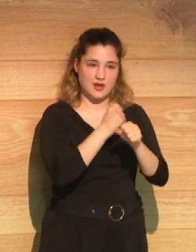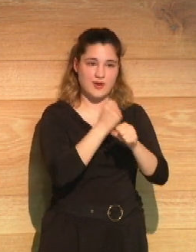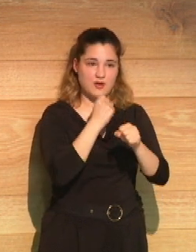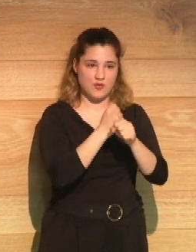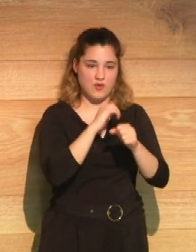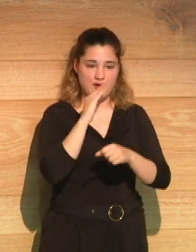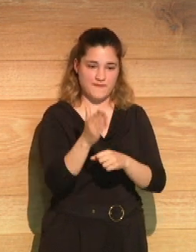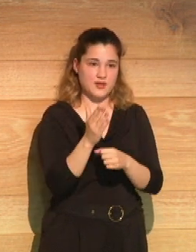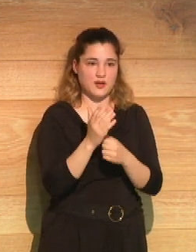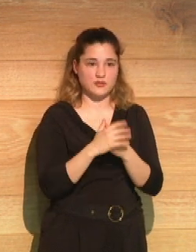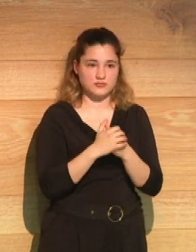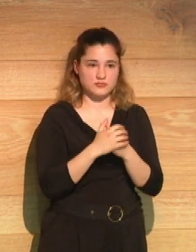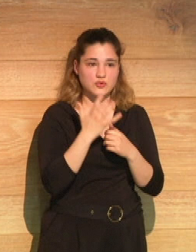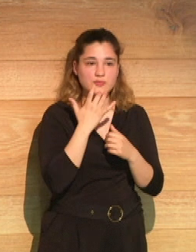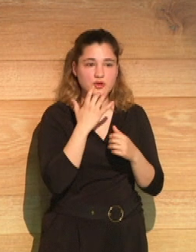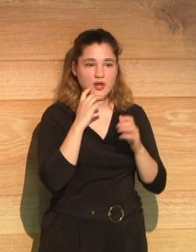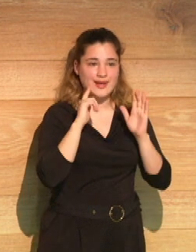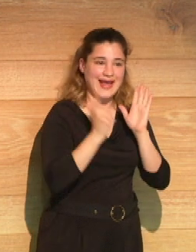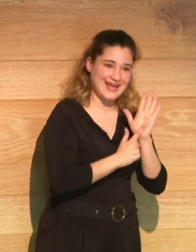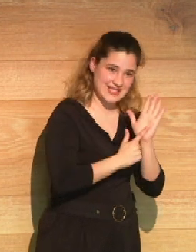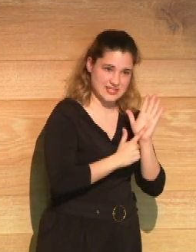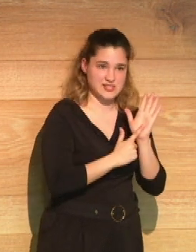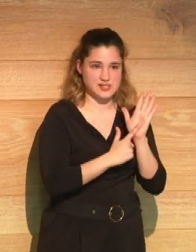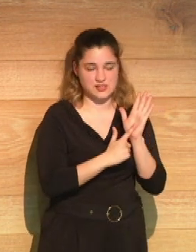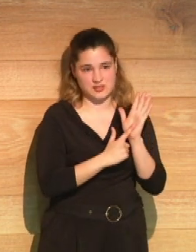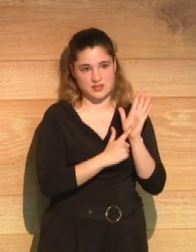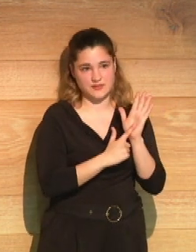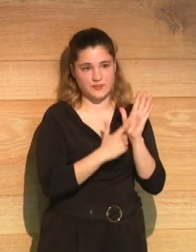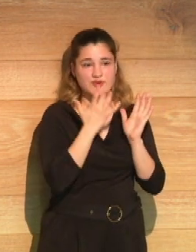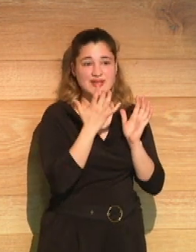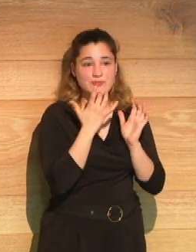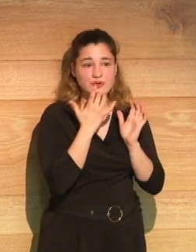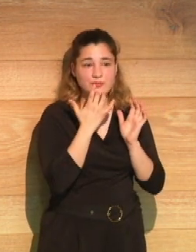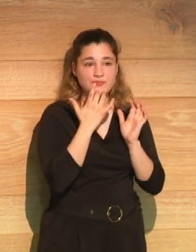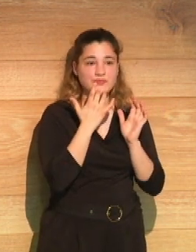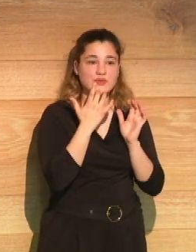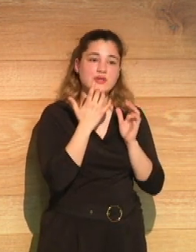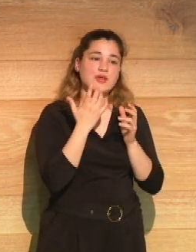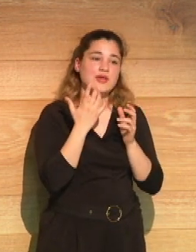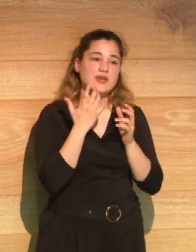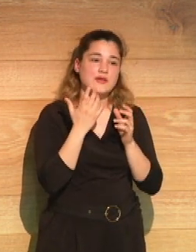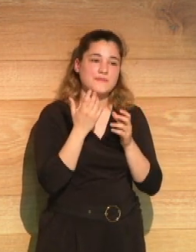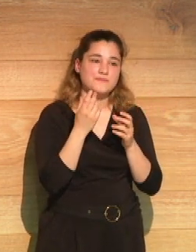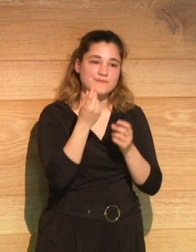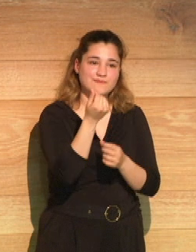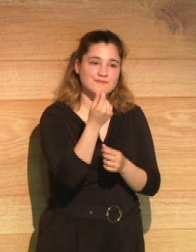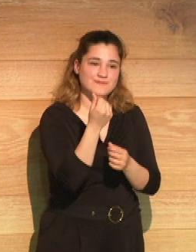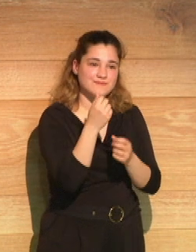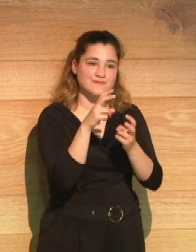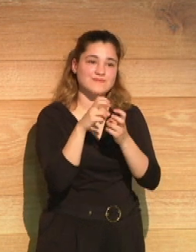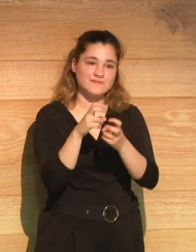decir, legislación, por ejemplo, incentivos fiscales. Aquí tenemos que ver